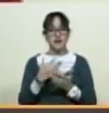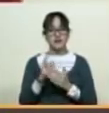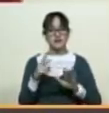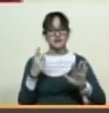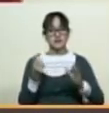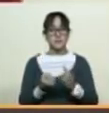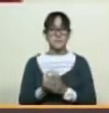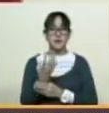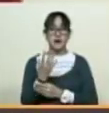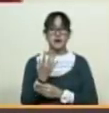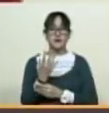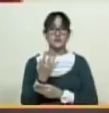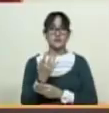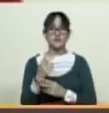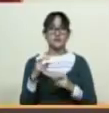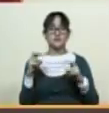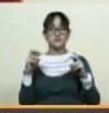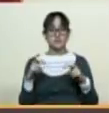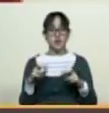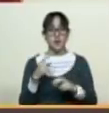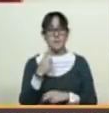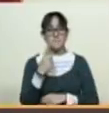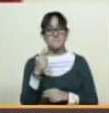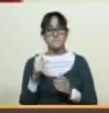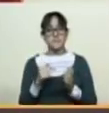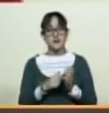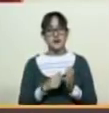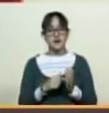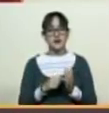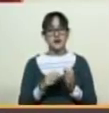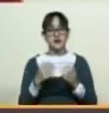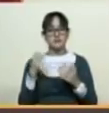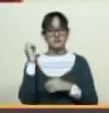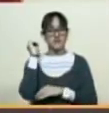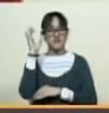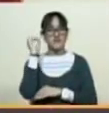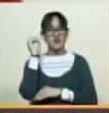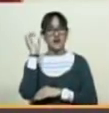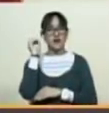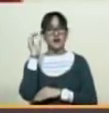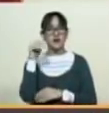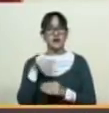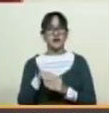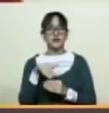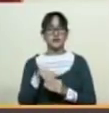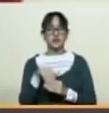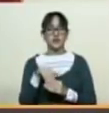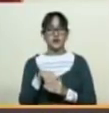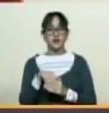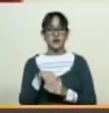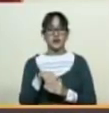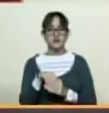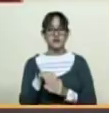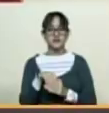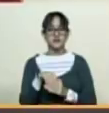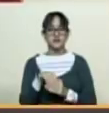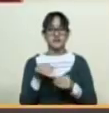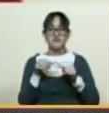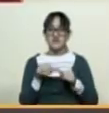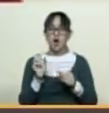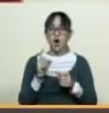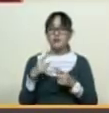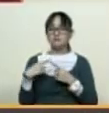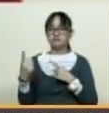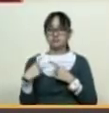mayo estarán instalados 1000 puntos de ferias electorales, entre puntos itinerantes y fijos con